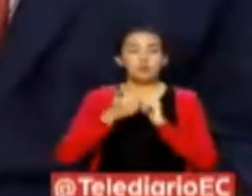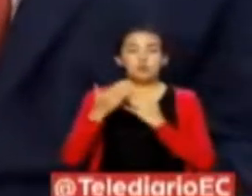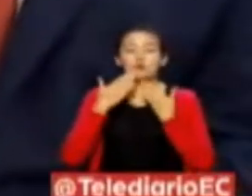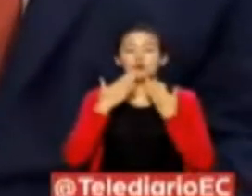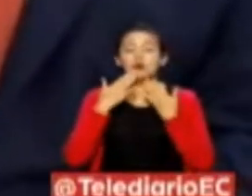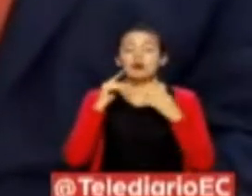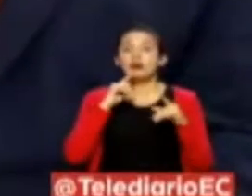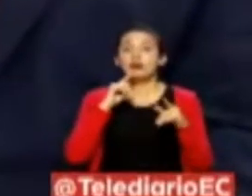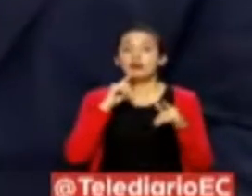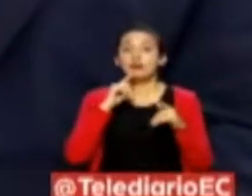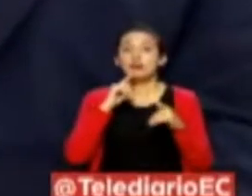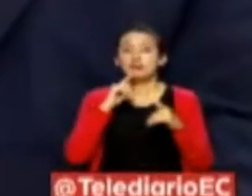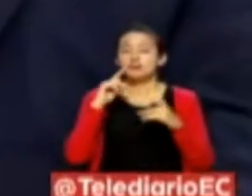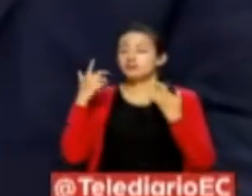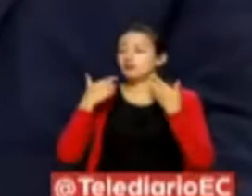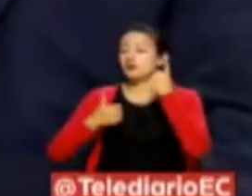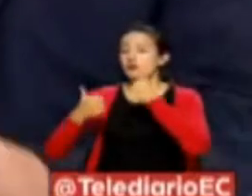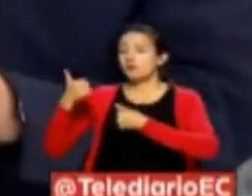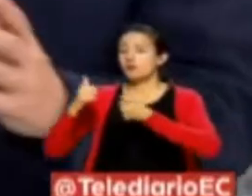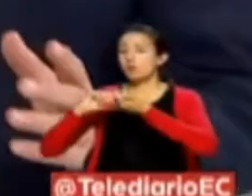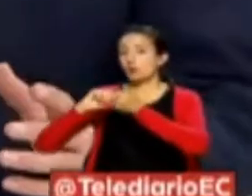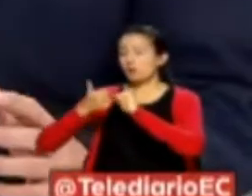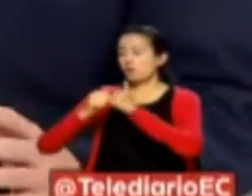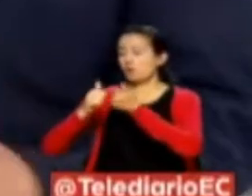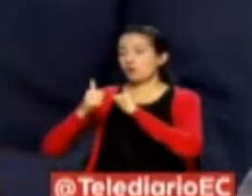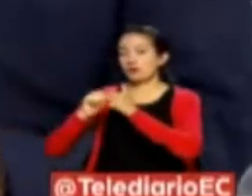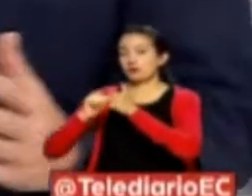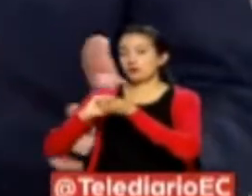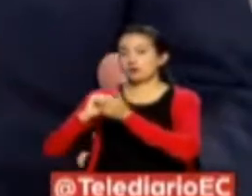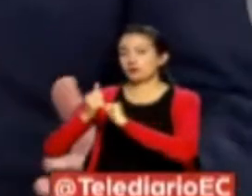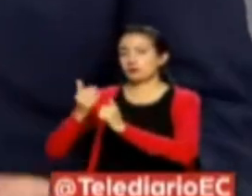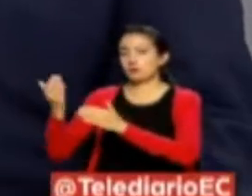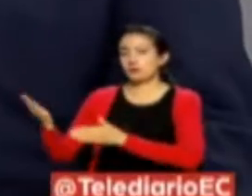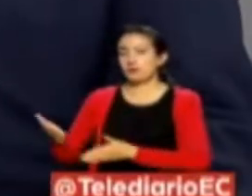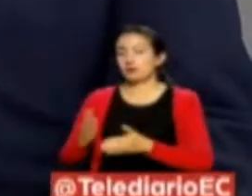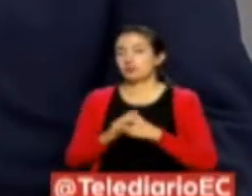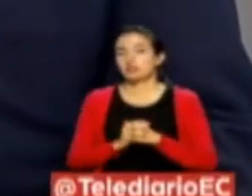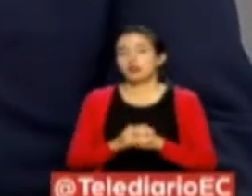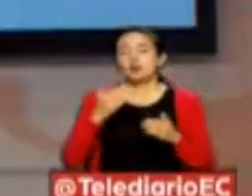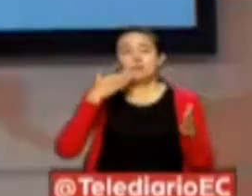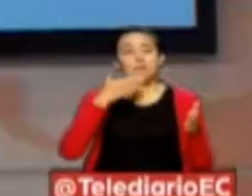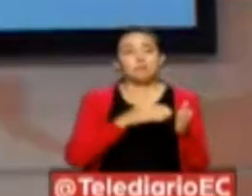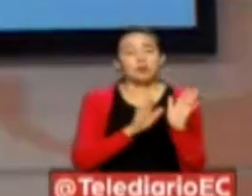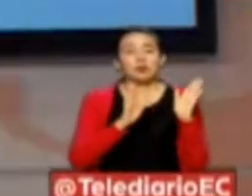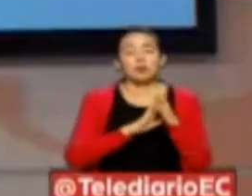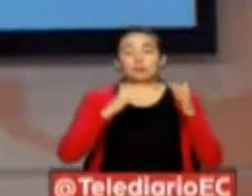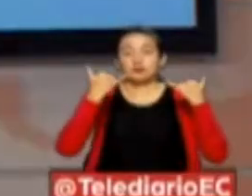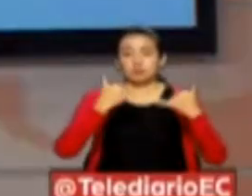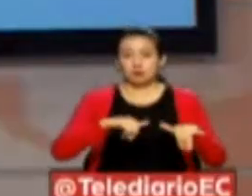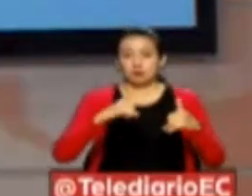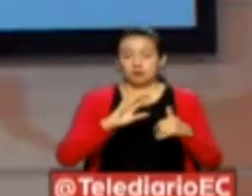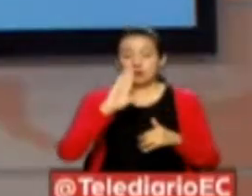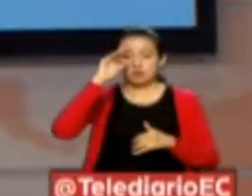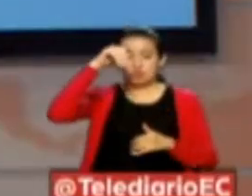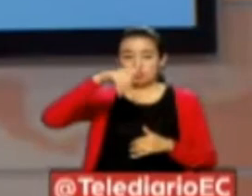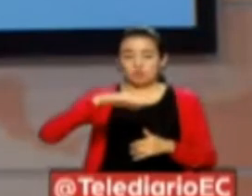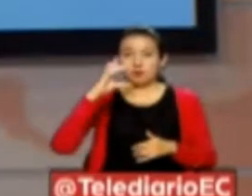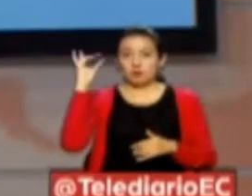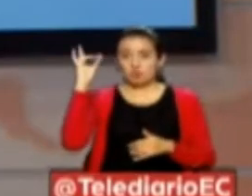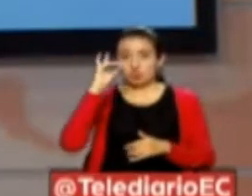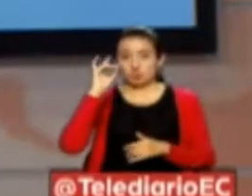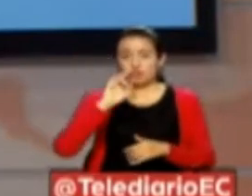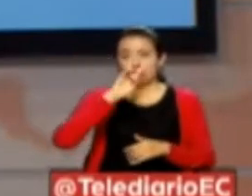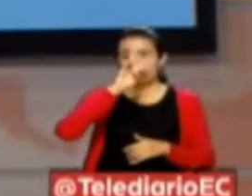describe una línea ascendente en las que por ejemplo nosotros en estos juegos sudamericanos hemos ganado dos